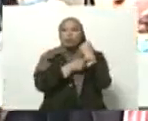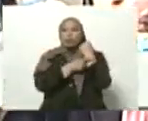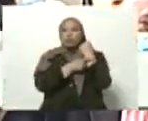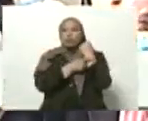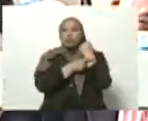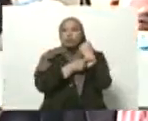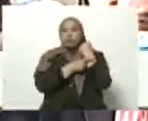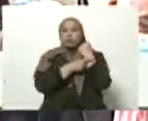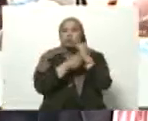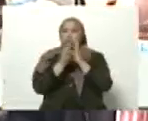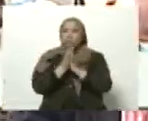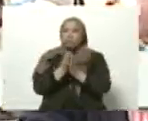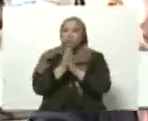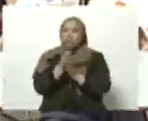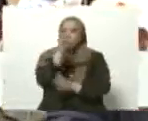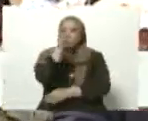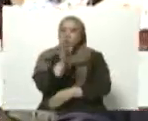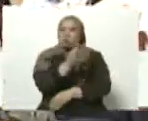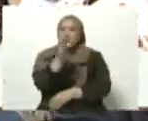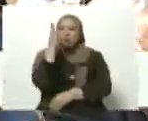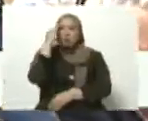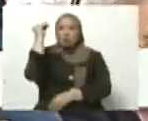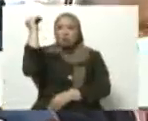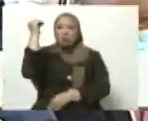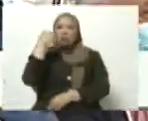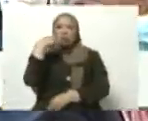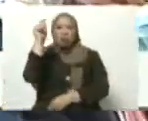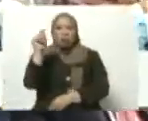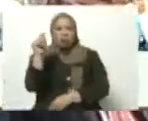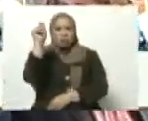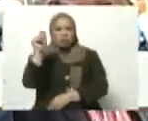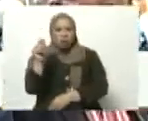¿vale? Mire, diputado Martínez.